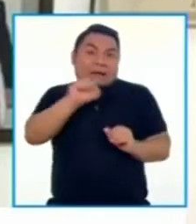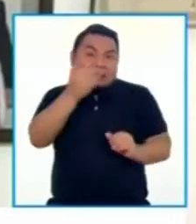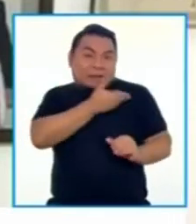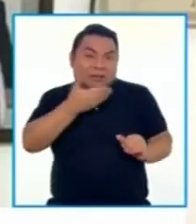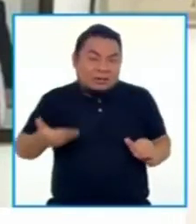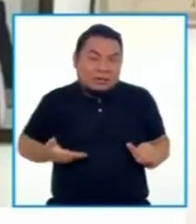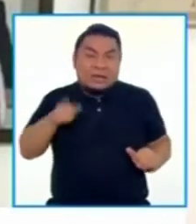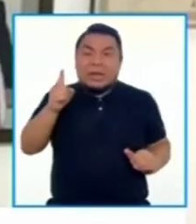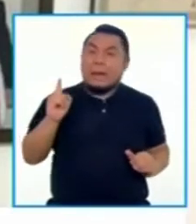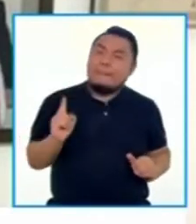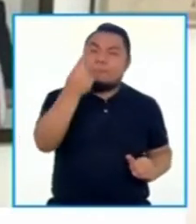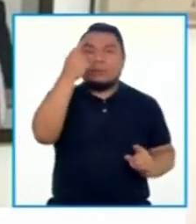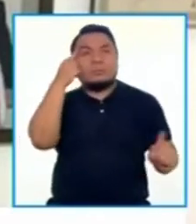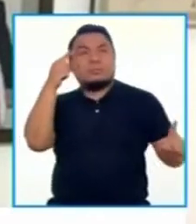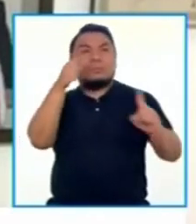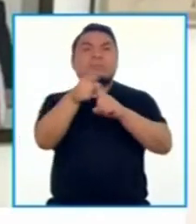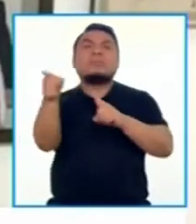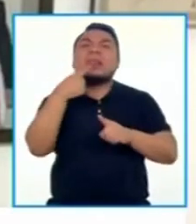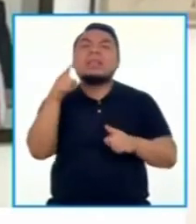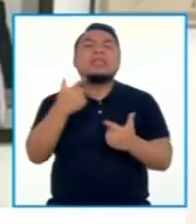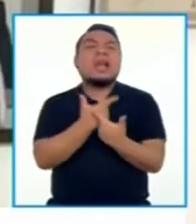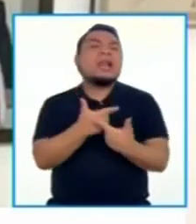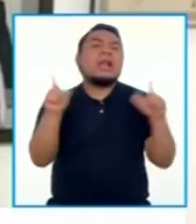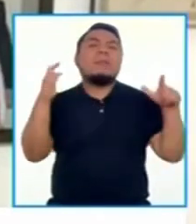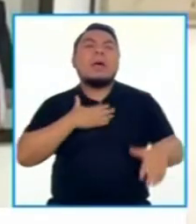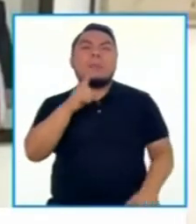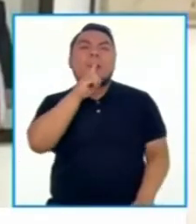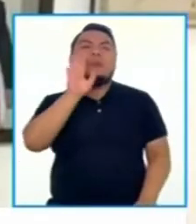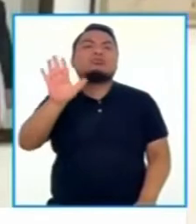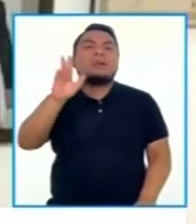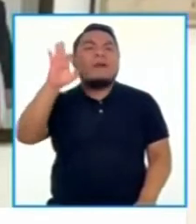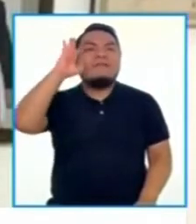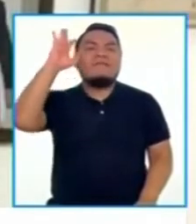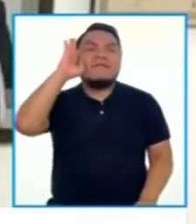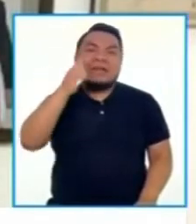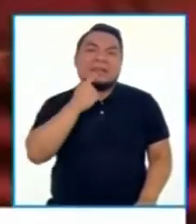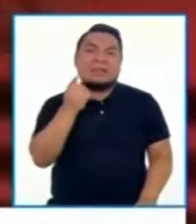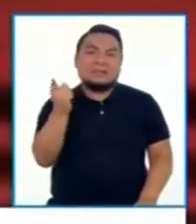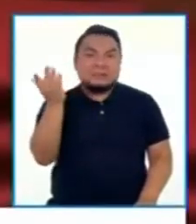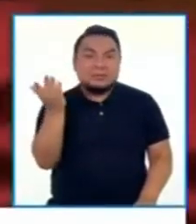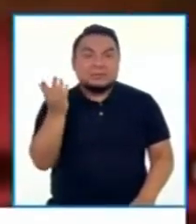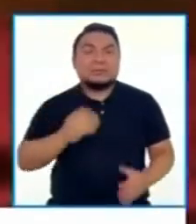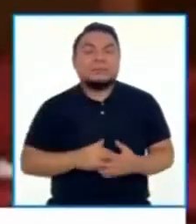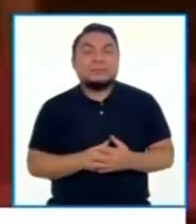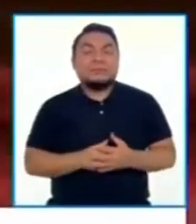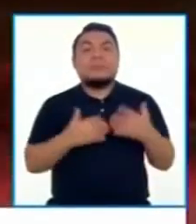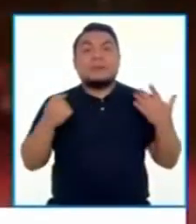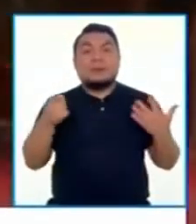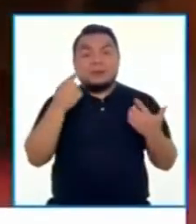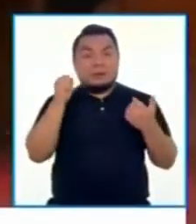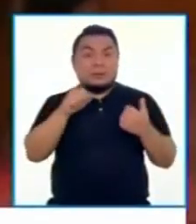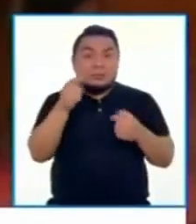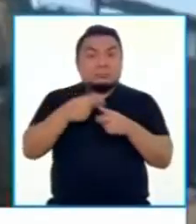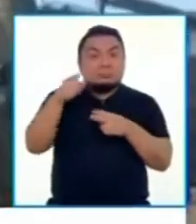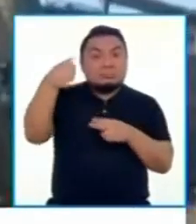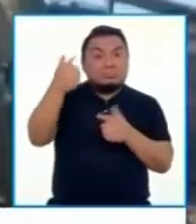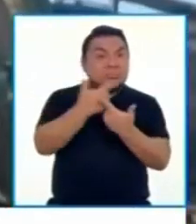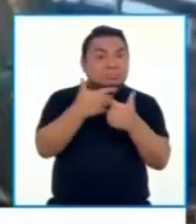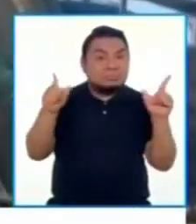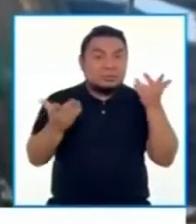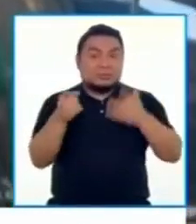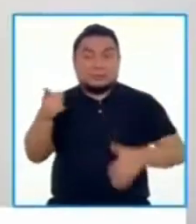su principal objetivo será indultar a Alberto Fujimori. La eventual liberación de Alberto Fujimori